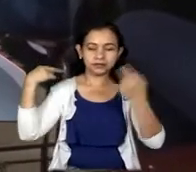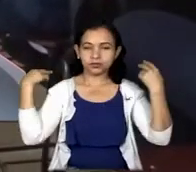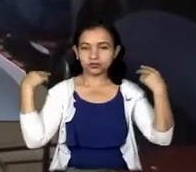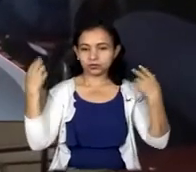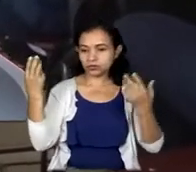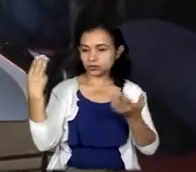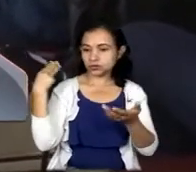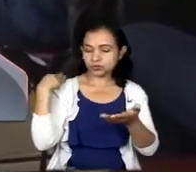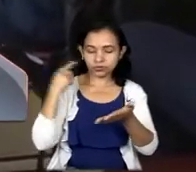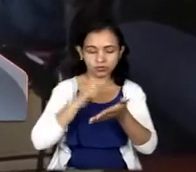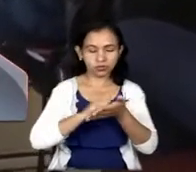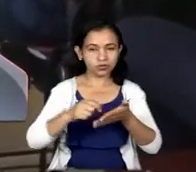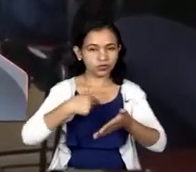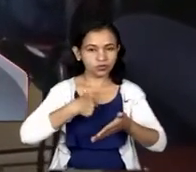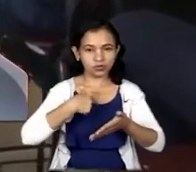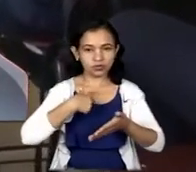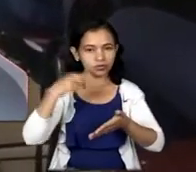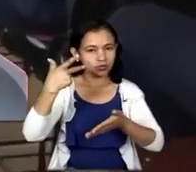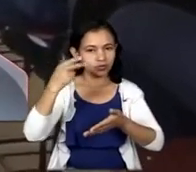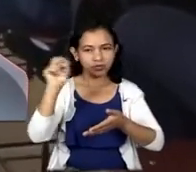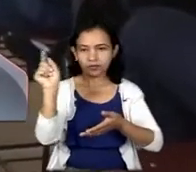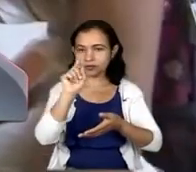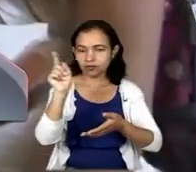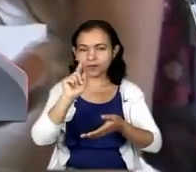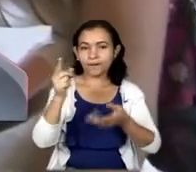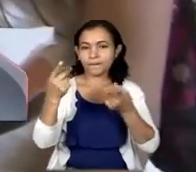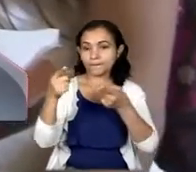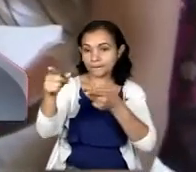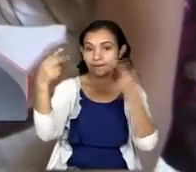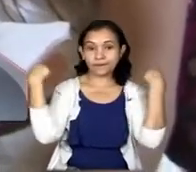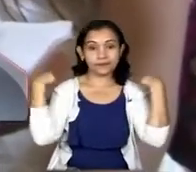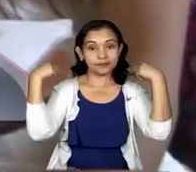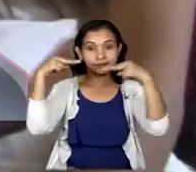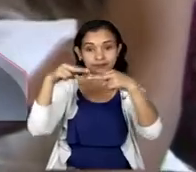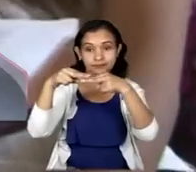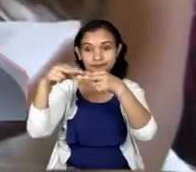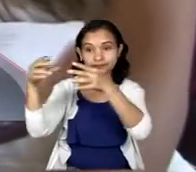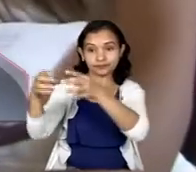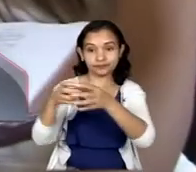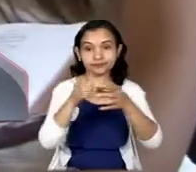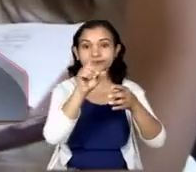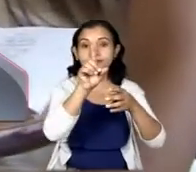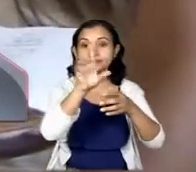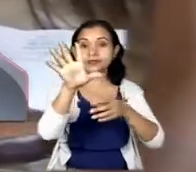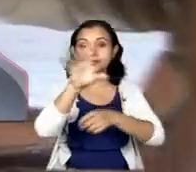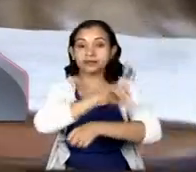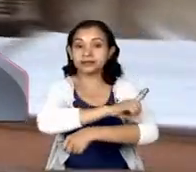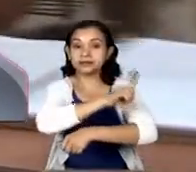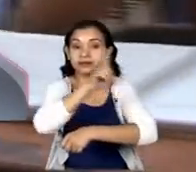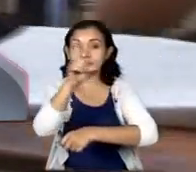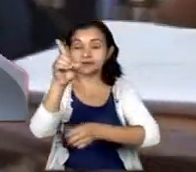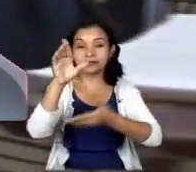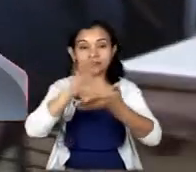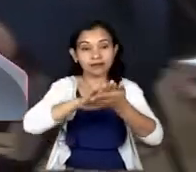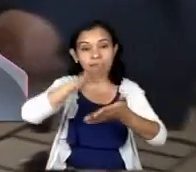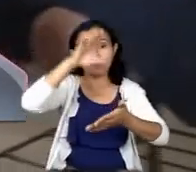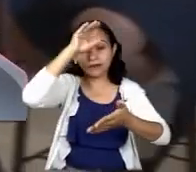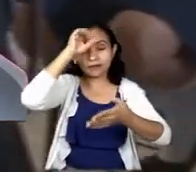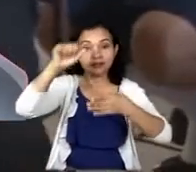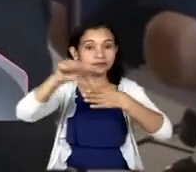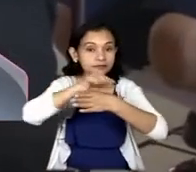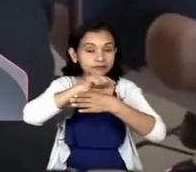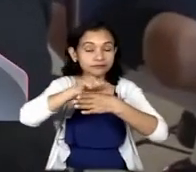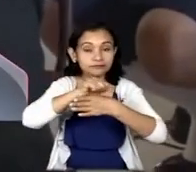años 80, al inicio de los años 80, pero los docentes iban a talleres quincenales, donde tenían una preparación